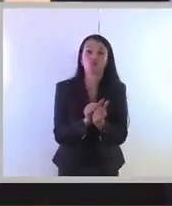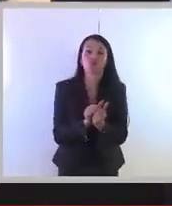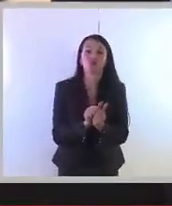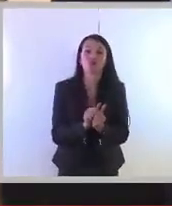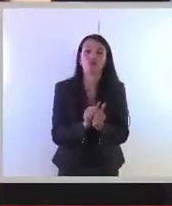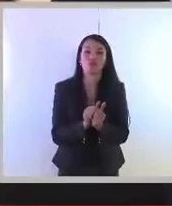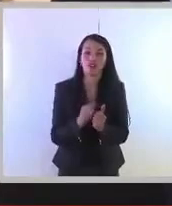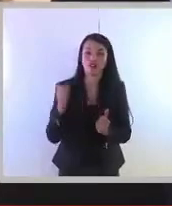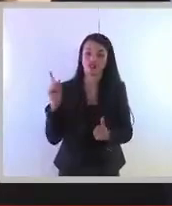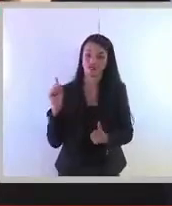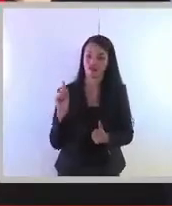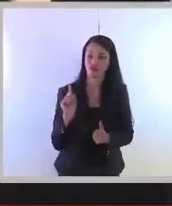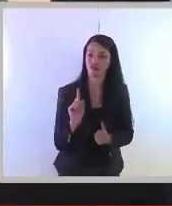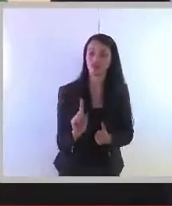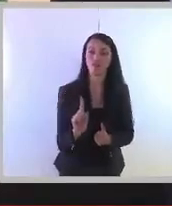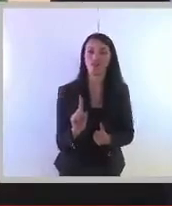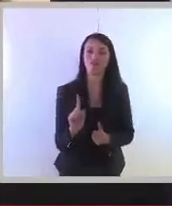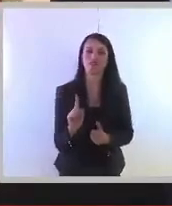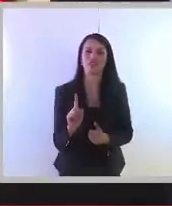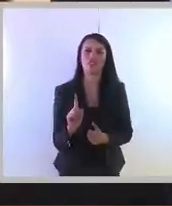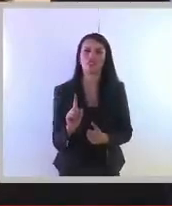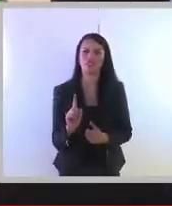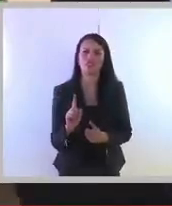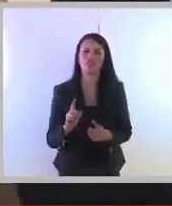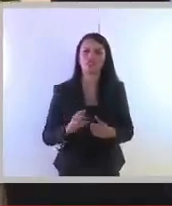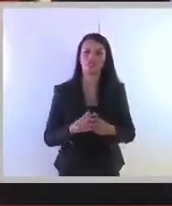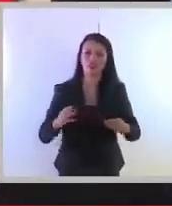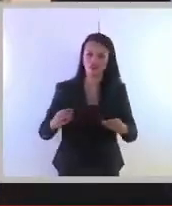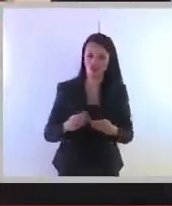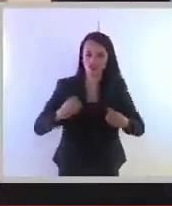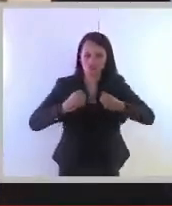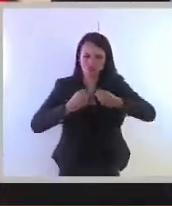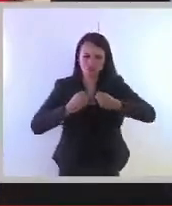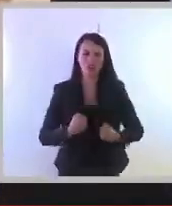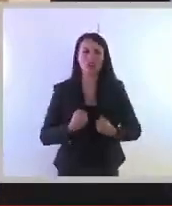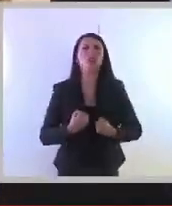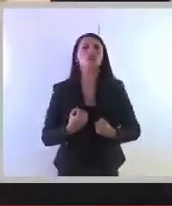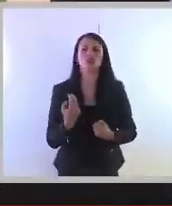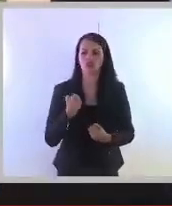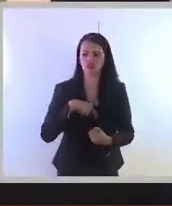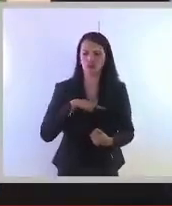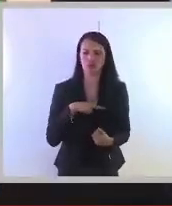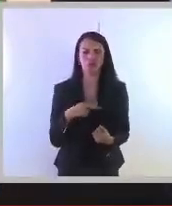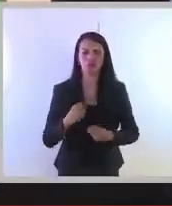porque venimos de la Minga, venimos de la movilización, compañeros